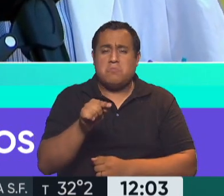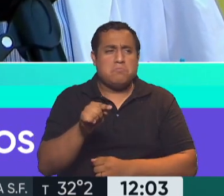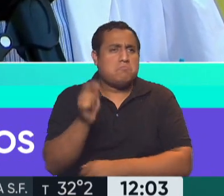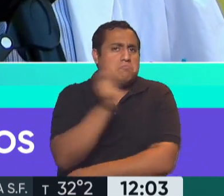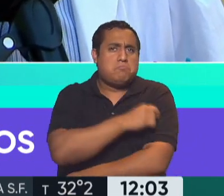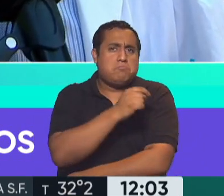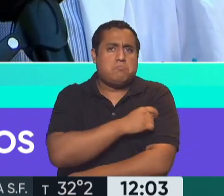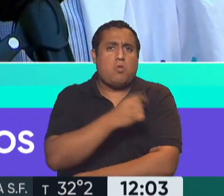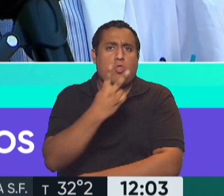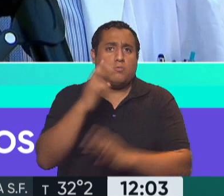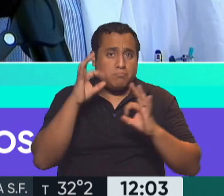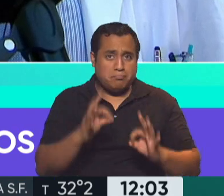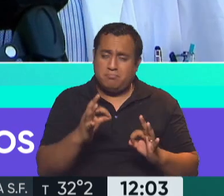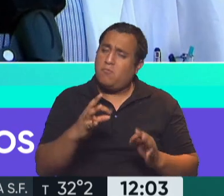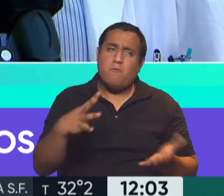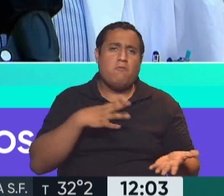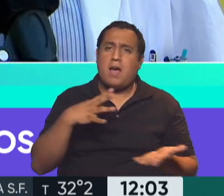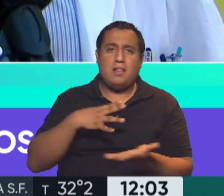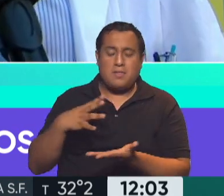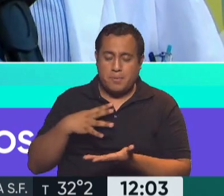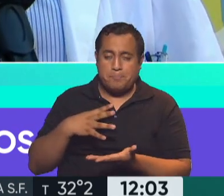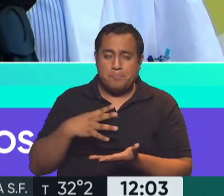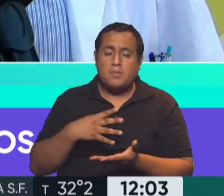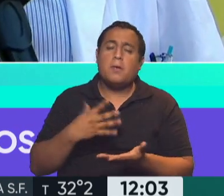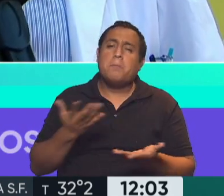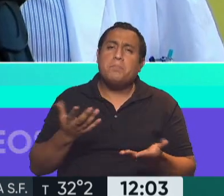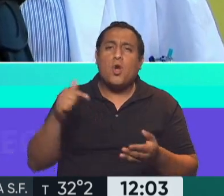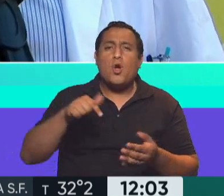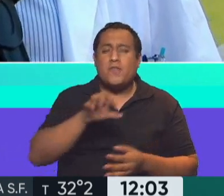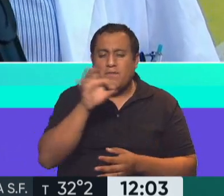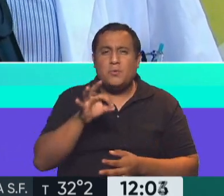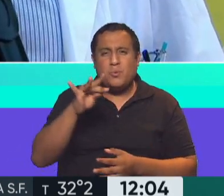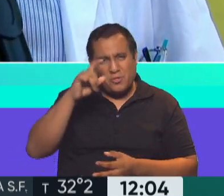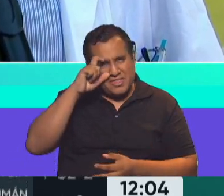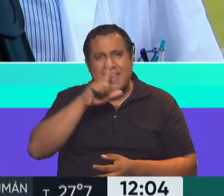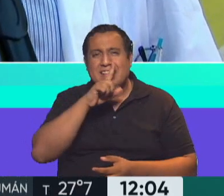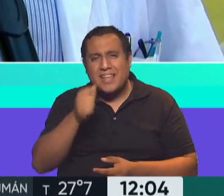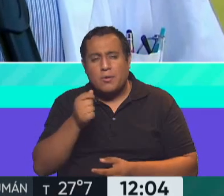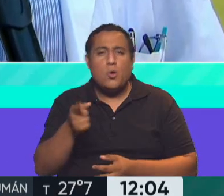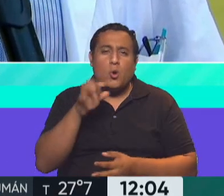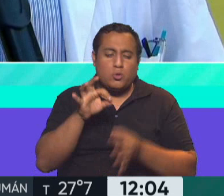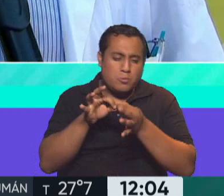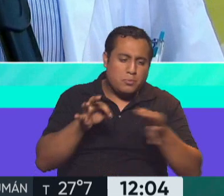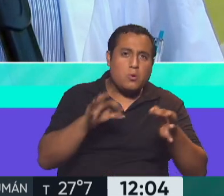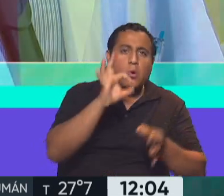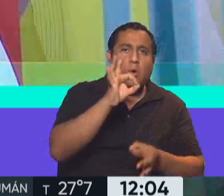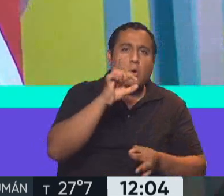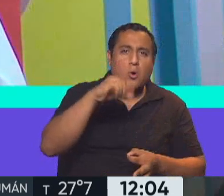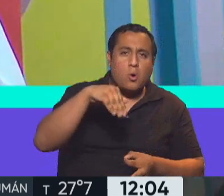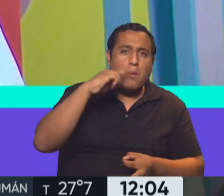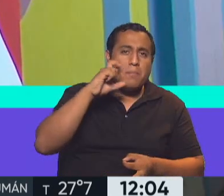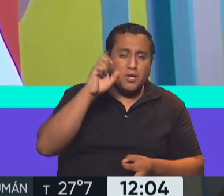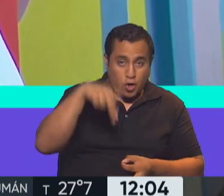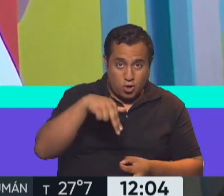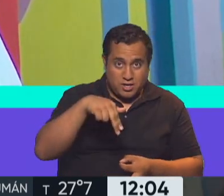su vacunación con 2 dosis. Y hoy en día, para la variante Delta como la variante Omicron, no estar vacunados con